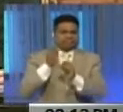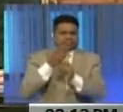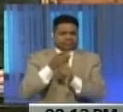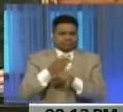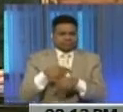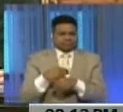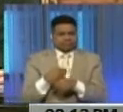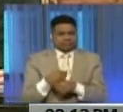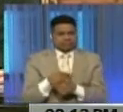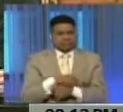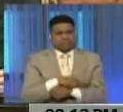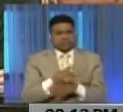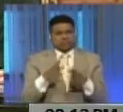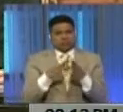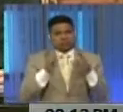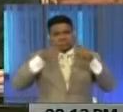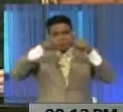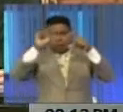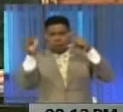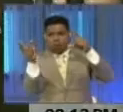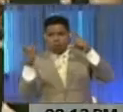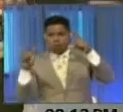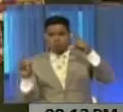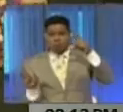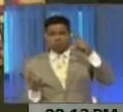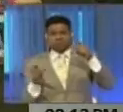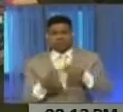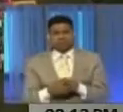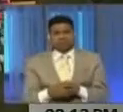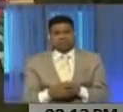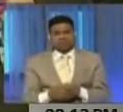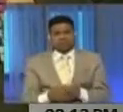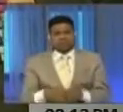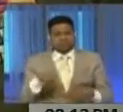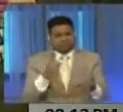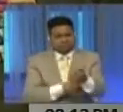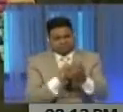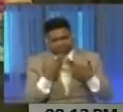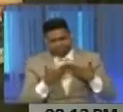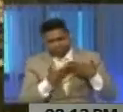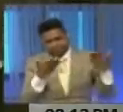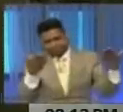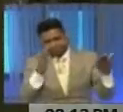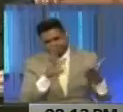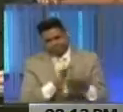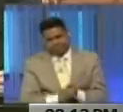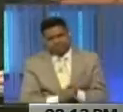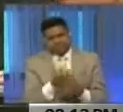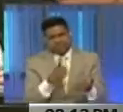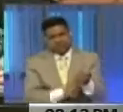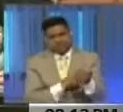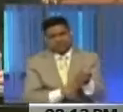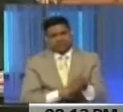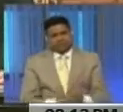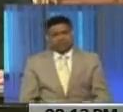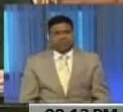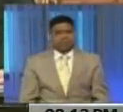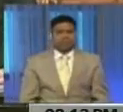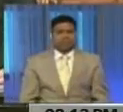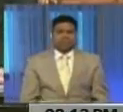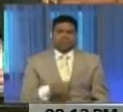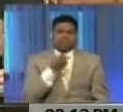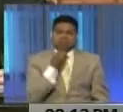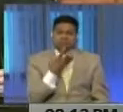nuestra Guayana hermosa, general Leal Tellería, hermano, compañero. Bueno, esto es un acto